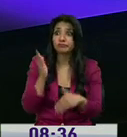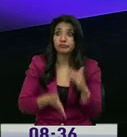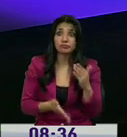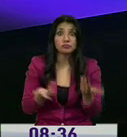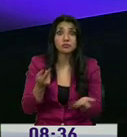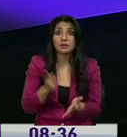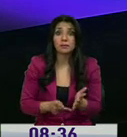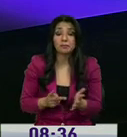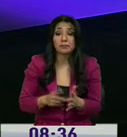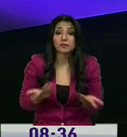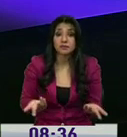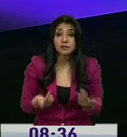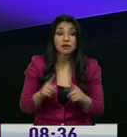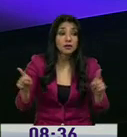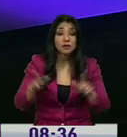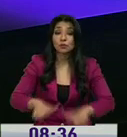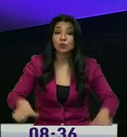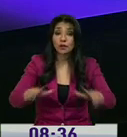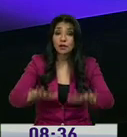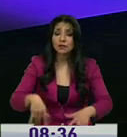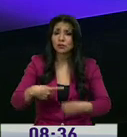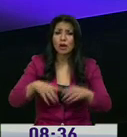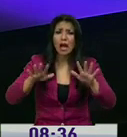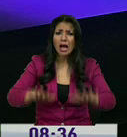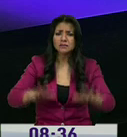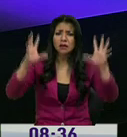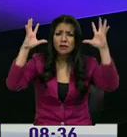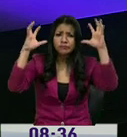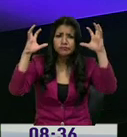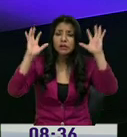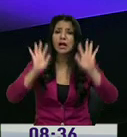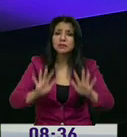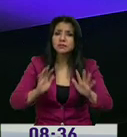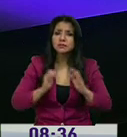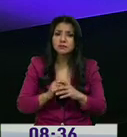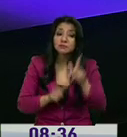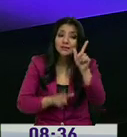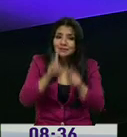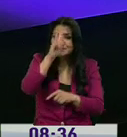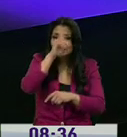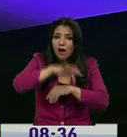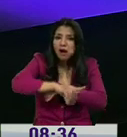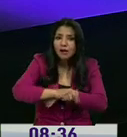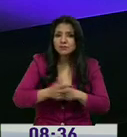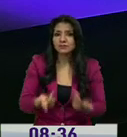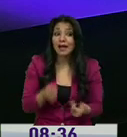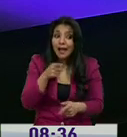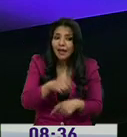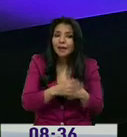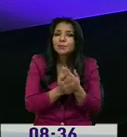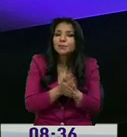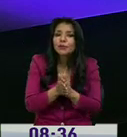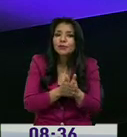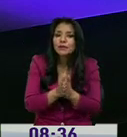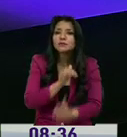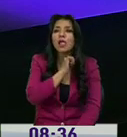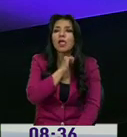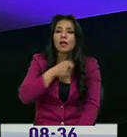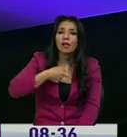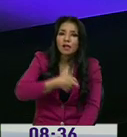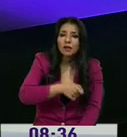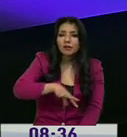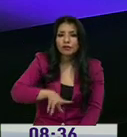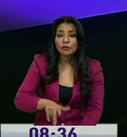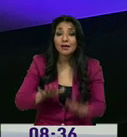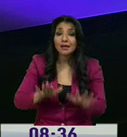algo está pasando. Pero en muchos sectores de la ciudad de Quito, la oscuridad capea, y ahí los pillos hacen de las suyas. Ahí los pillos. La ciudad, alcalde Yunda,